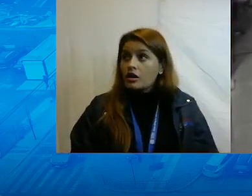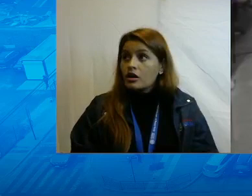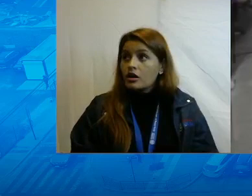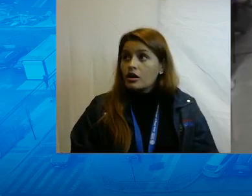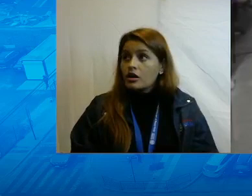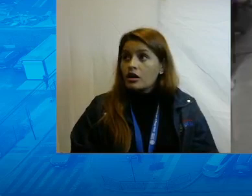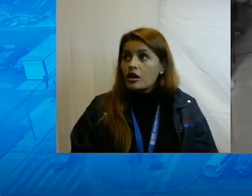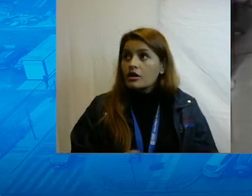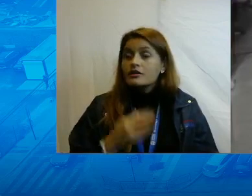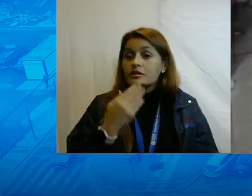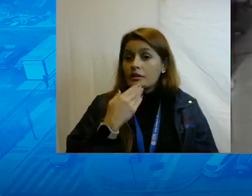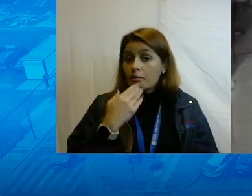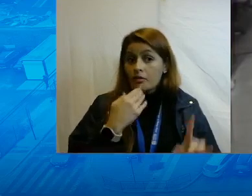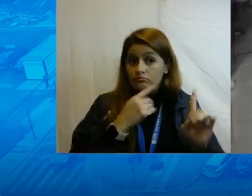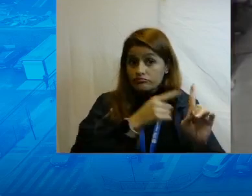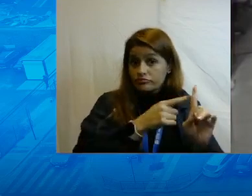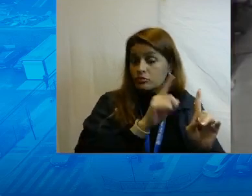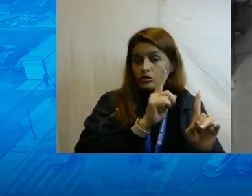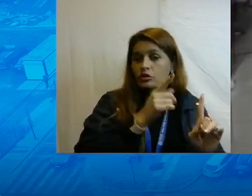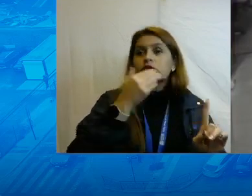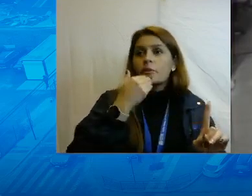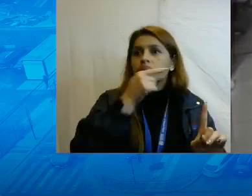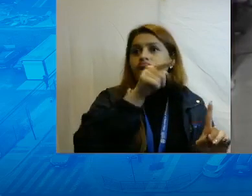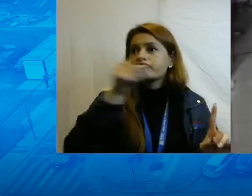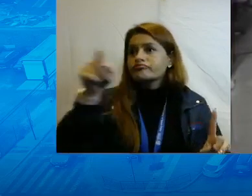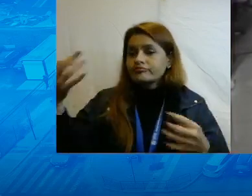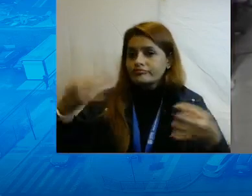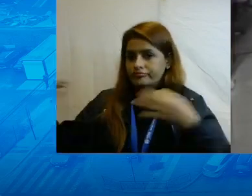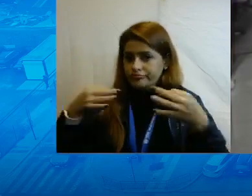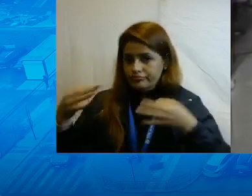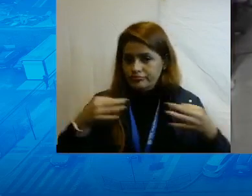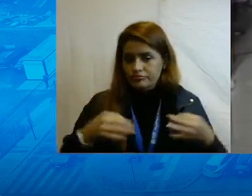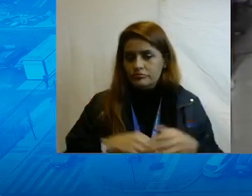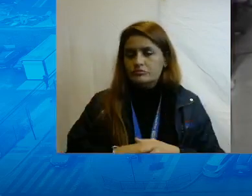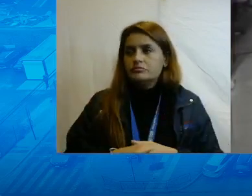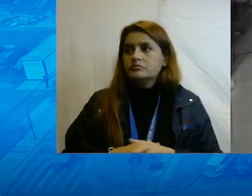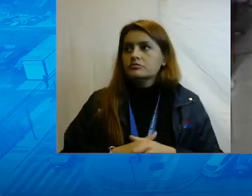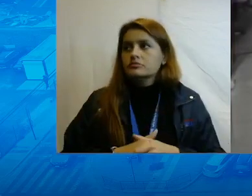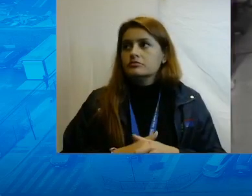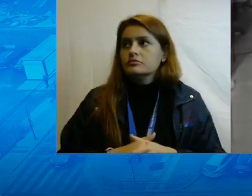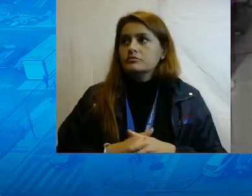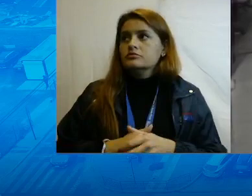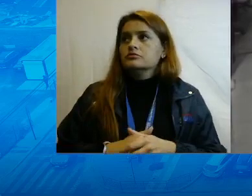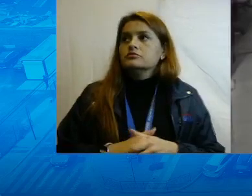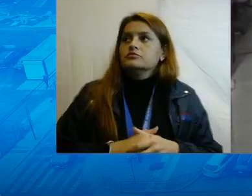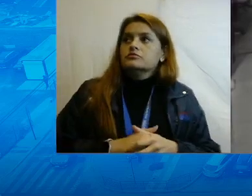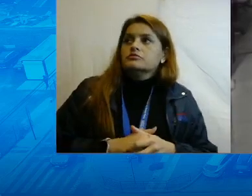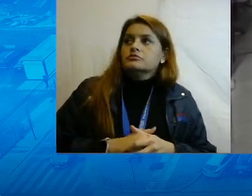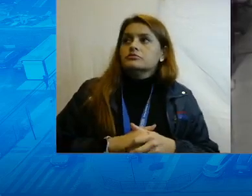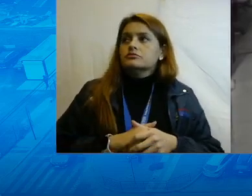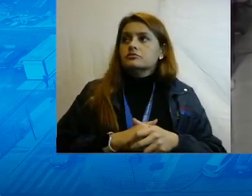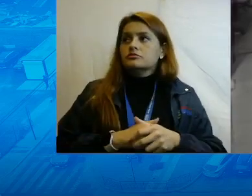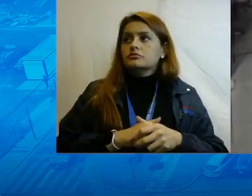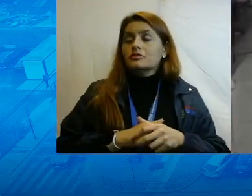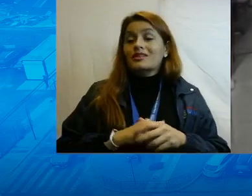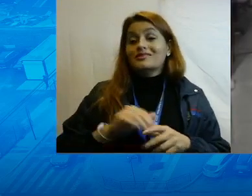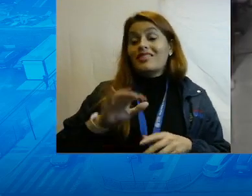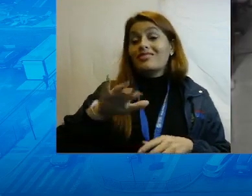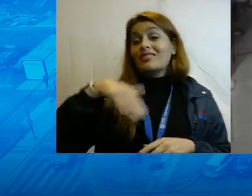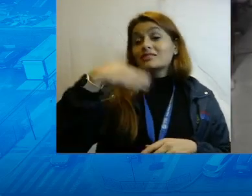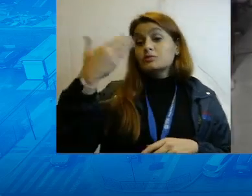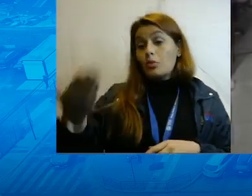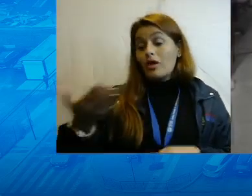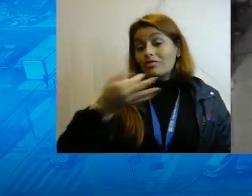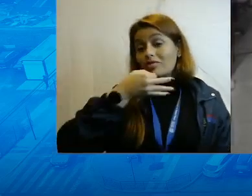su caso, sino que todos los que levantan aquí los señores concejales y la comunidad en general. Y lo segundo es